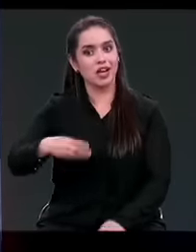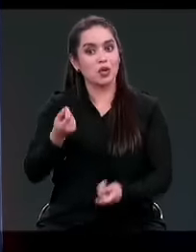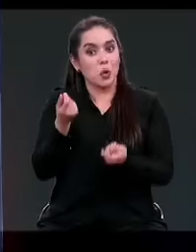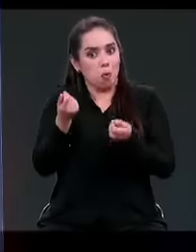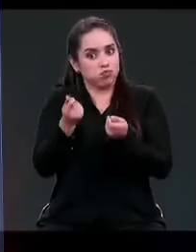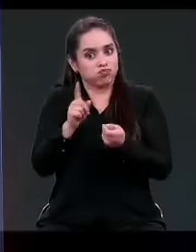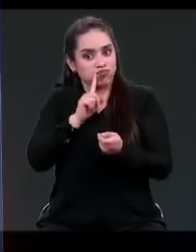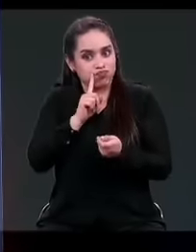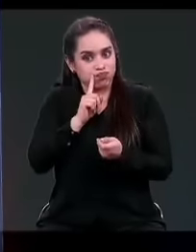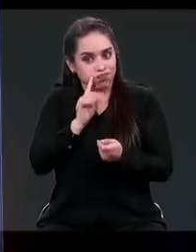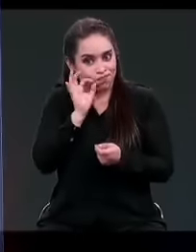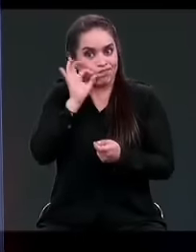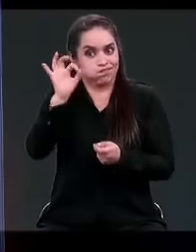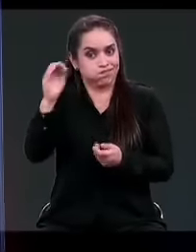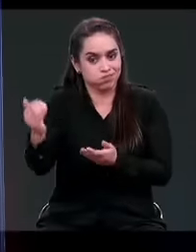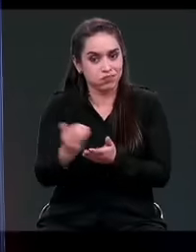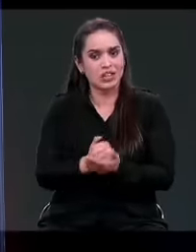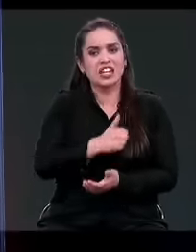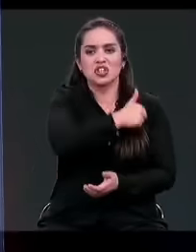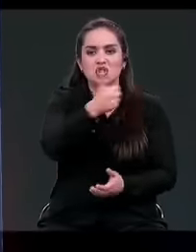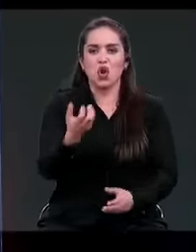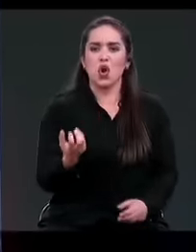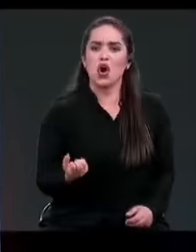plata. ¿A dónde si todos son más